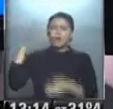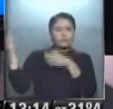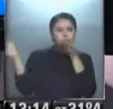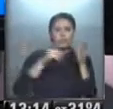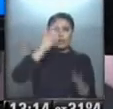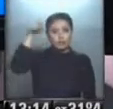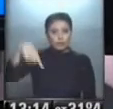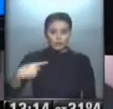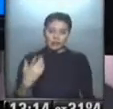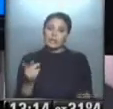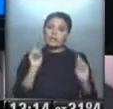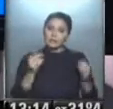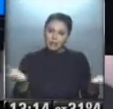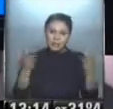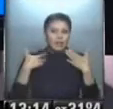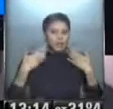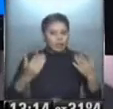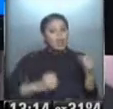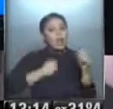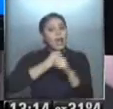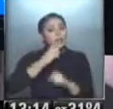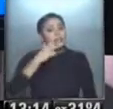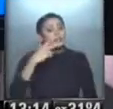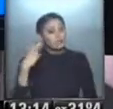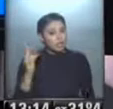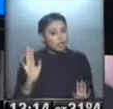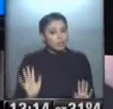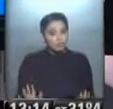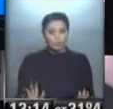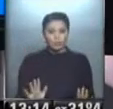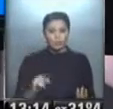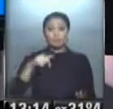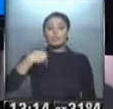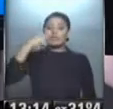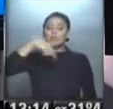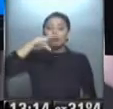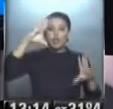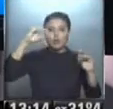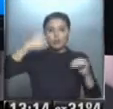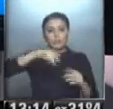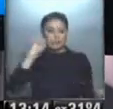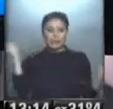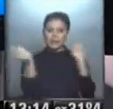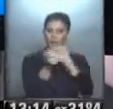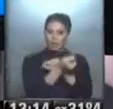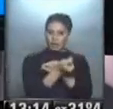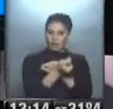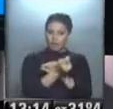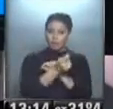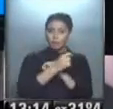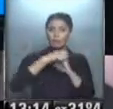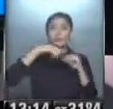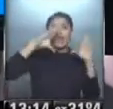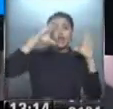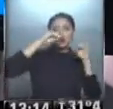norte y tanta temperatura hasta 32, les decía, hacia la noche se viene el cambio. Durante la noche y